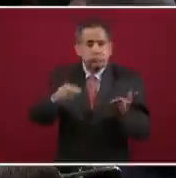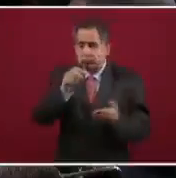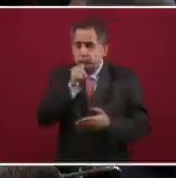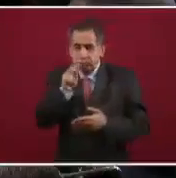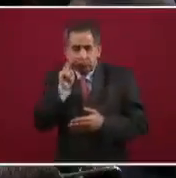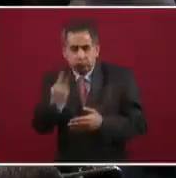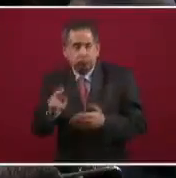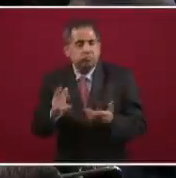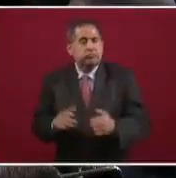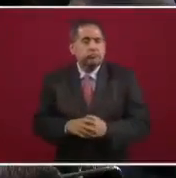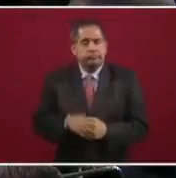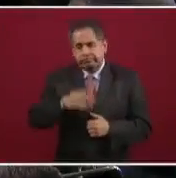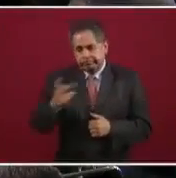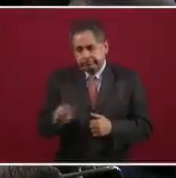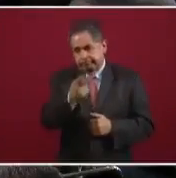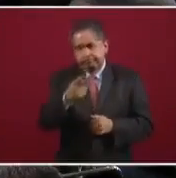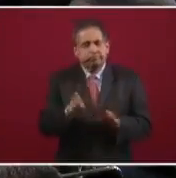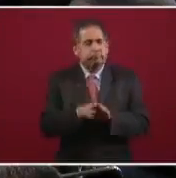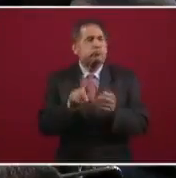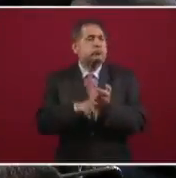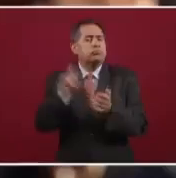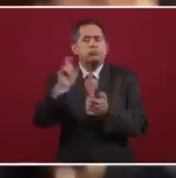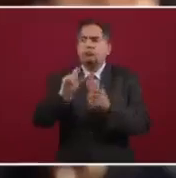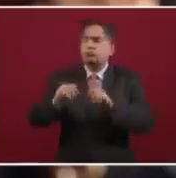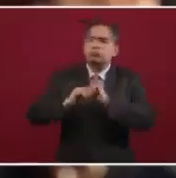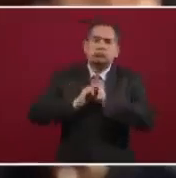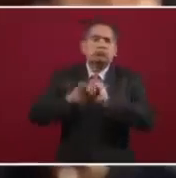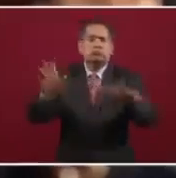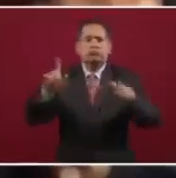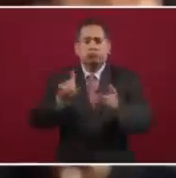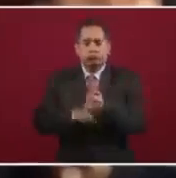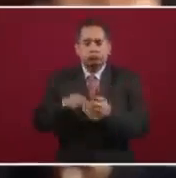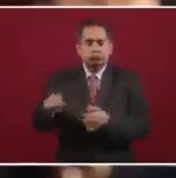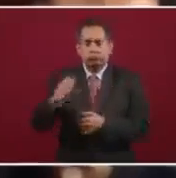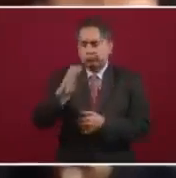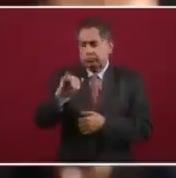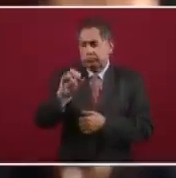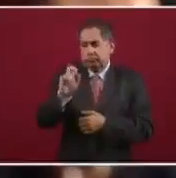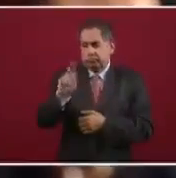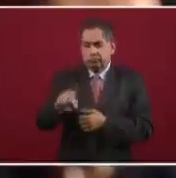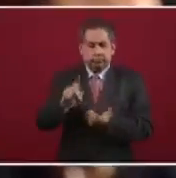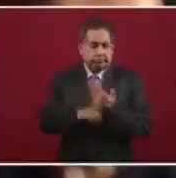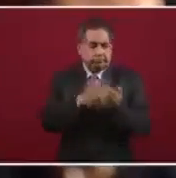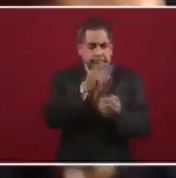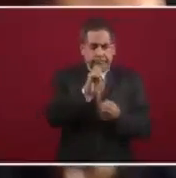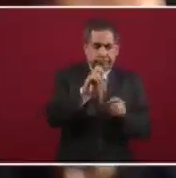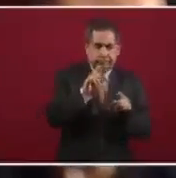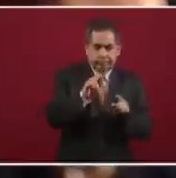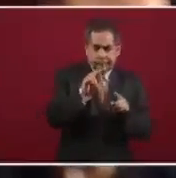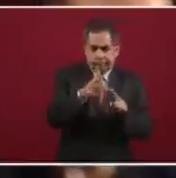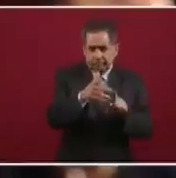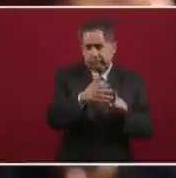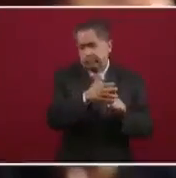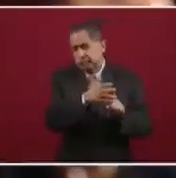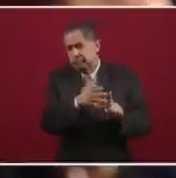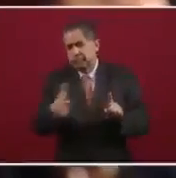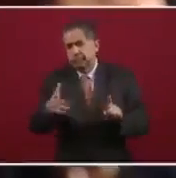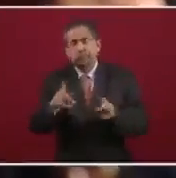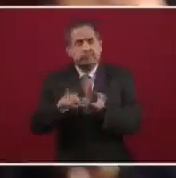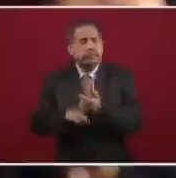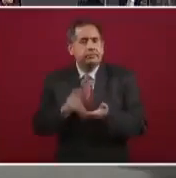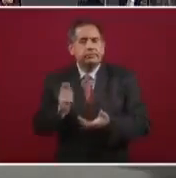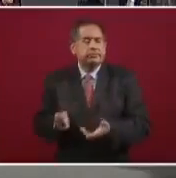Nación. La pregunta es, ¿cuándo serán públicos estos archivos del CISEN, es decir, los de 1985 a la